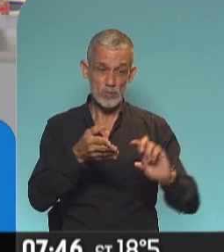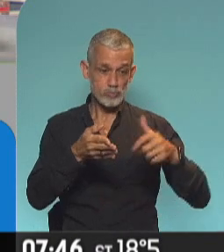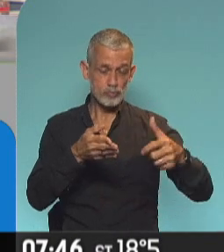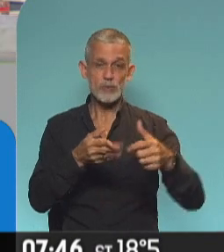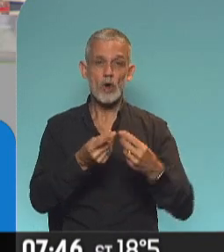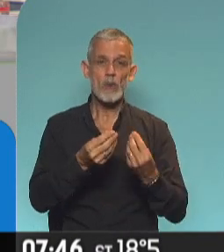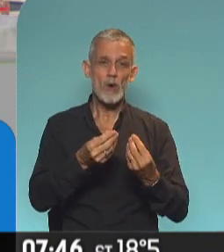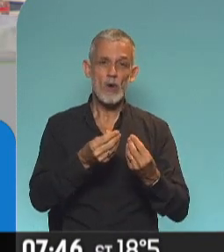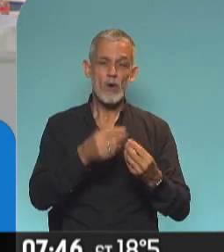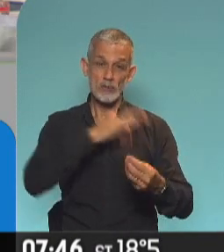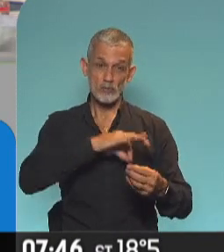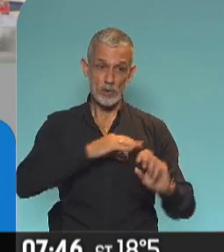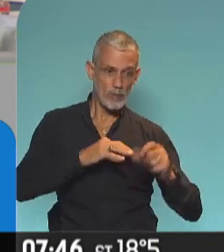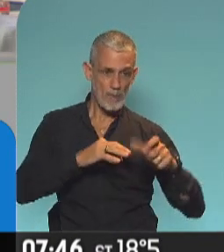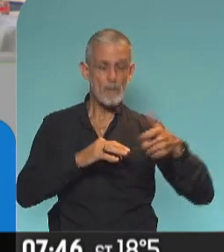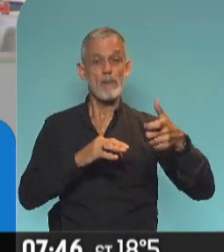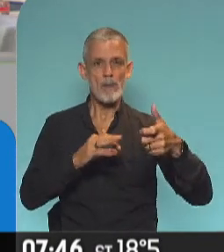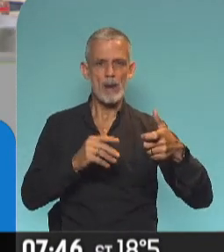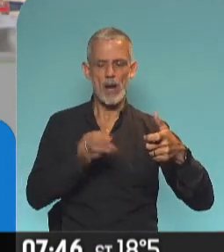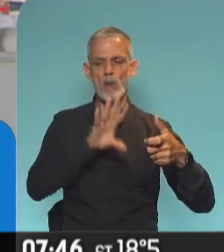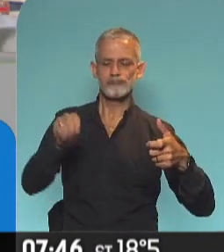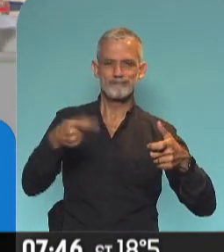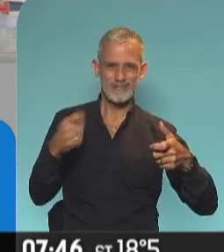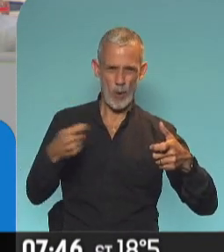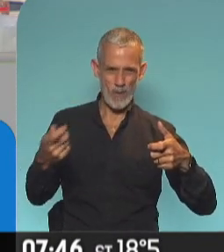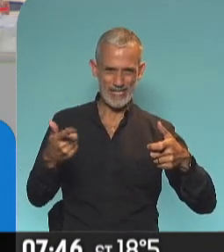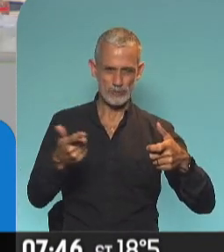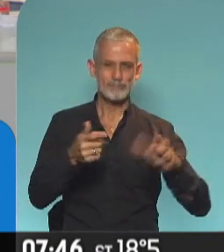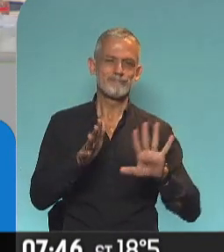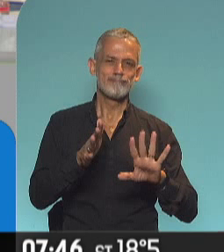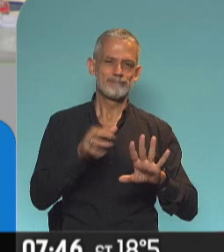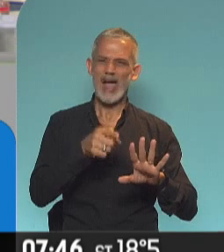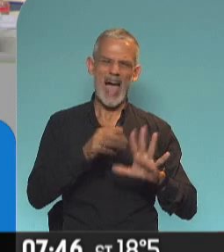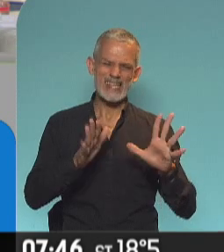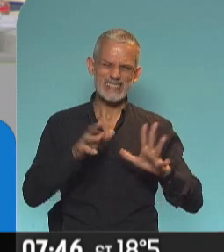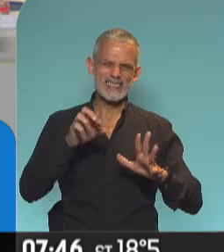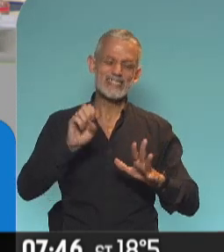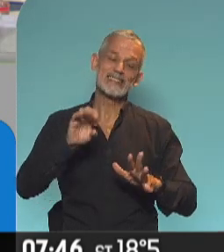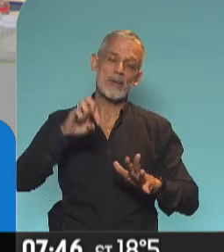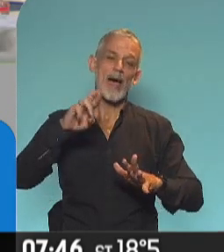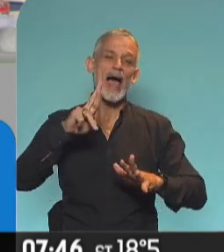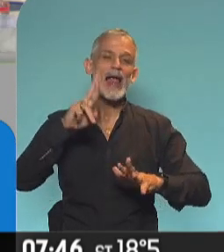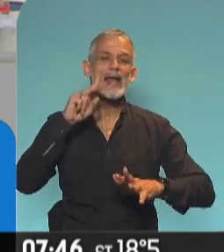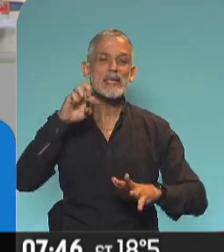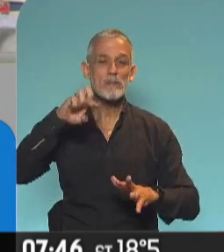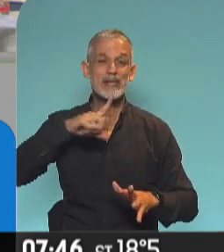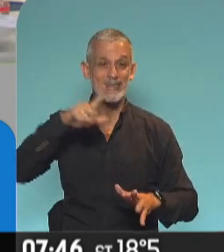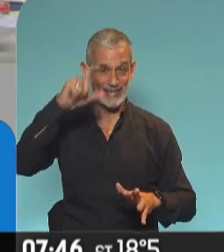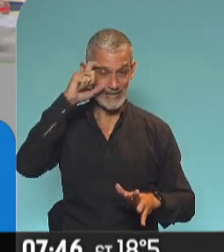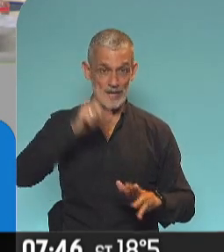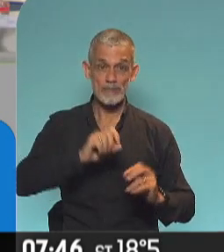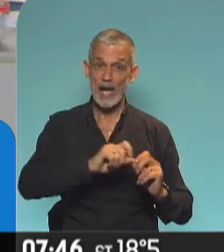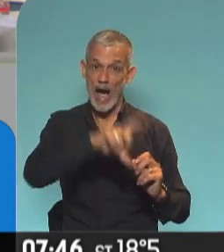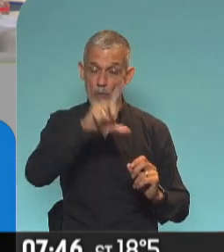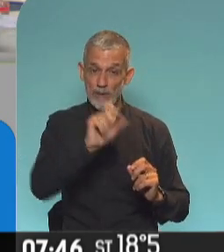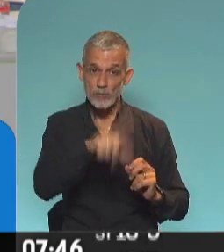cómo varíen los salarios, es una medición que se establece como RIPTE, así se llama, que tiene que ver con los aumentos que se